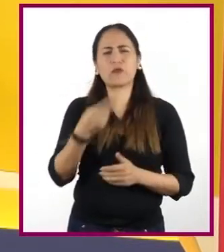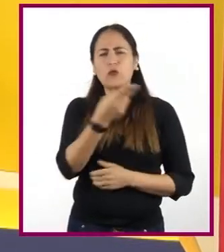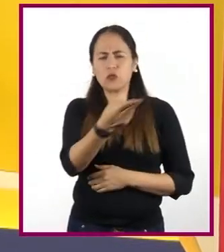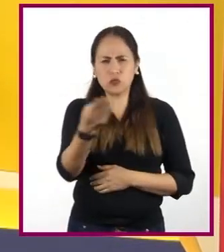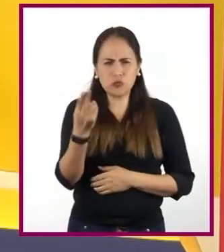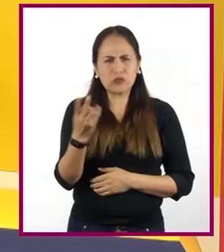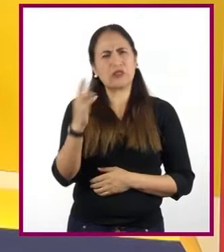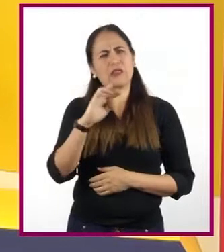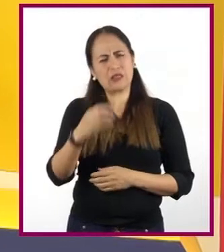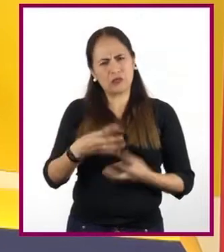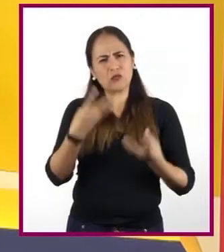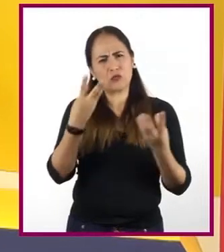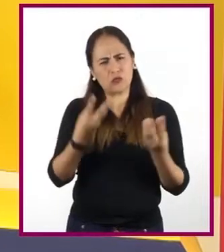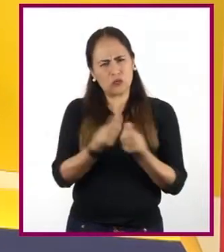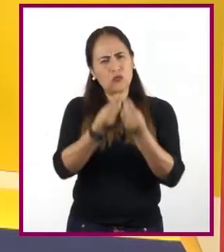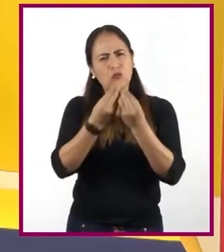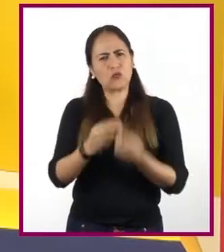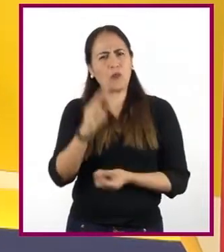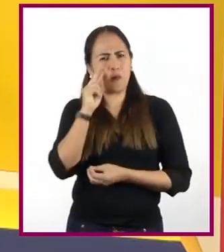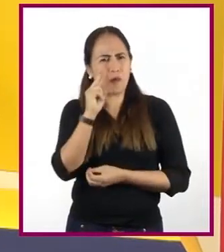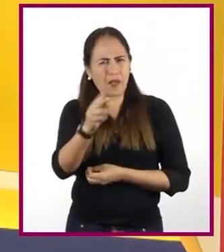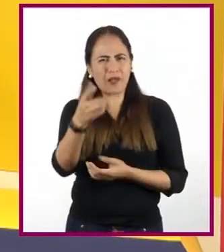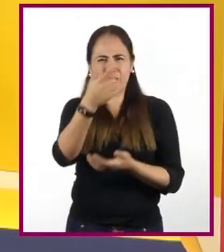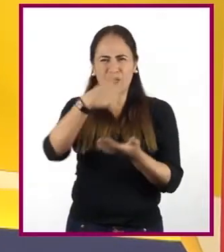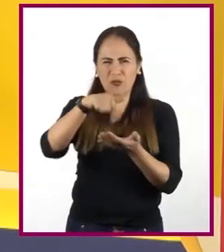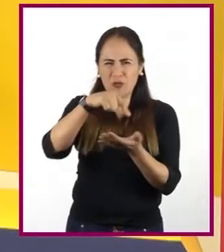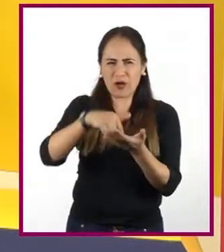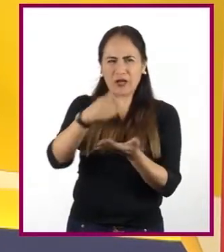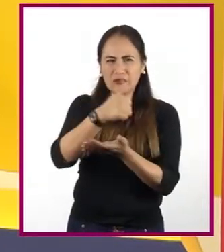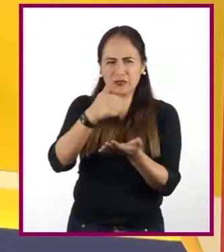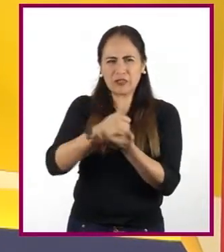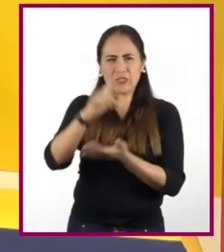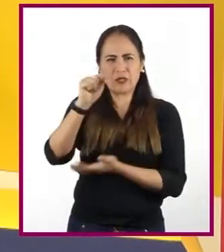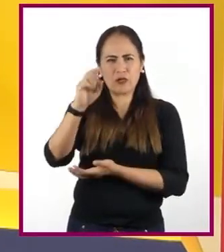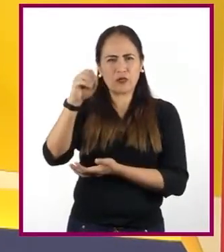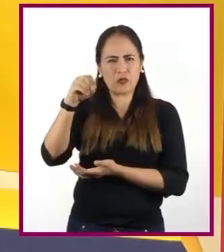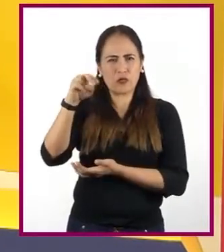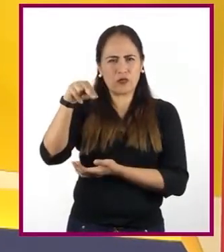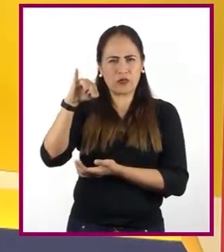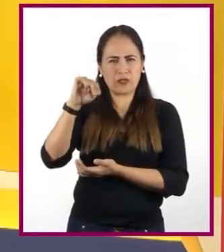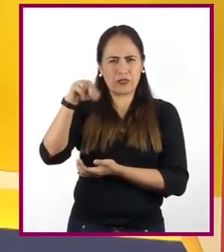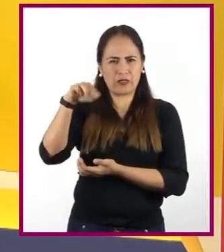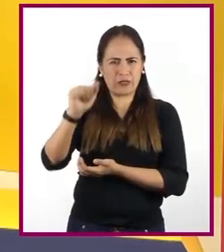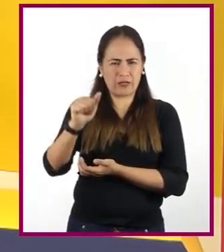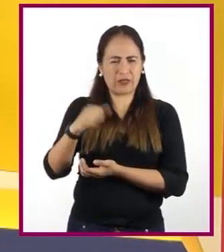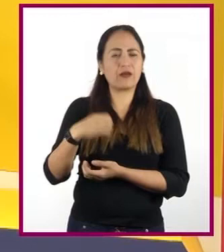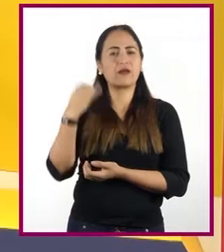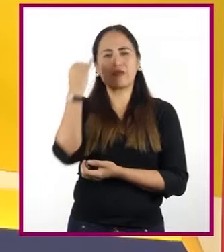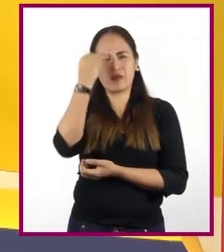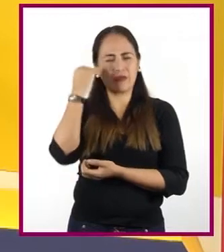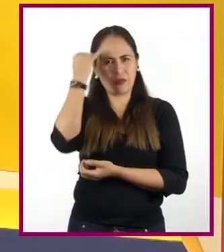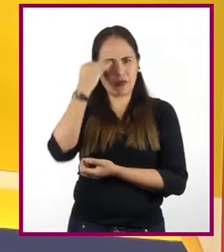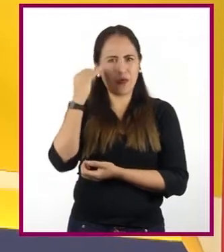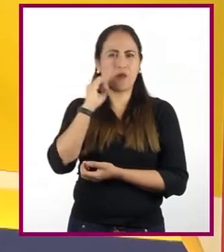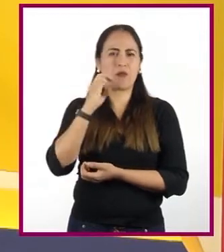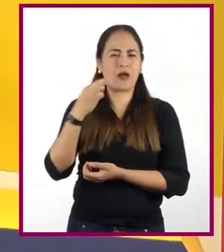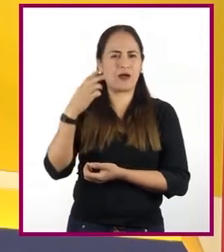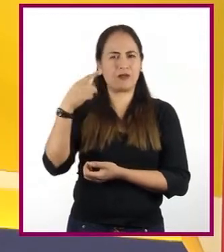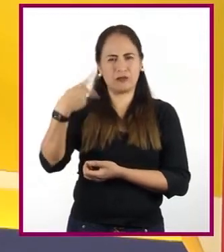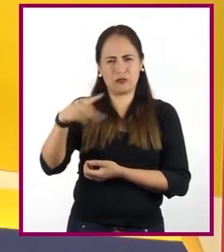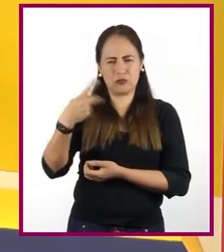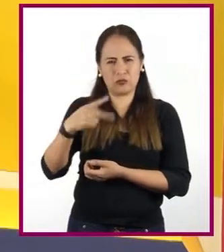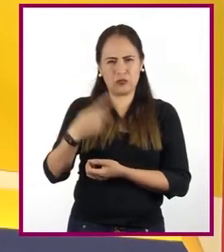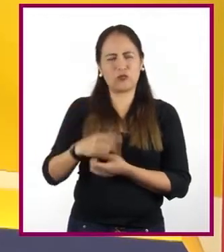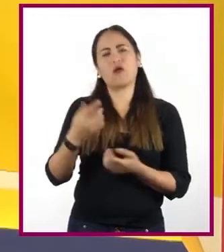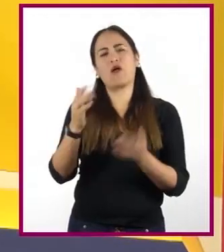podremos recorrer juntos la ciudad de Toniná, que en celtal significa el lugar donde se levantan